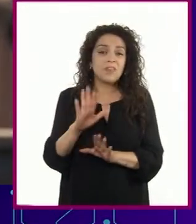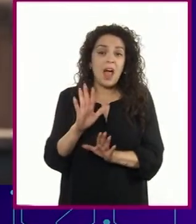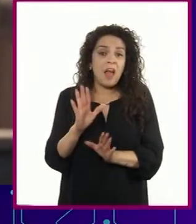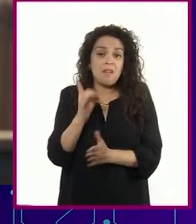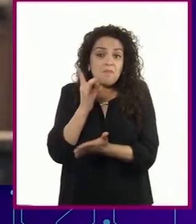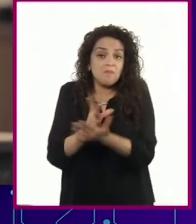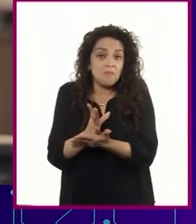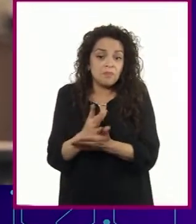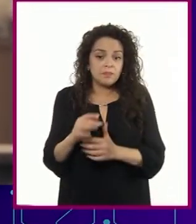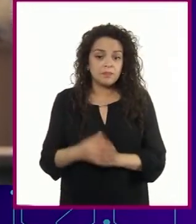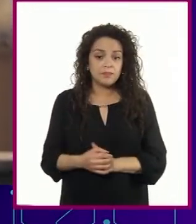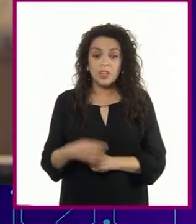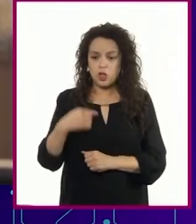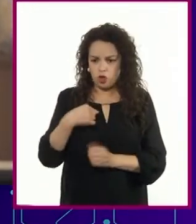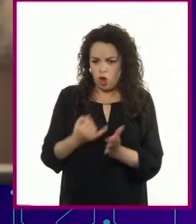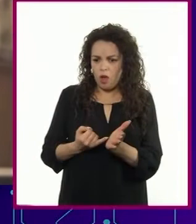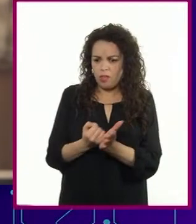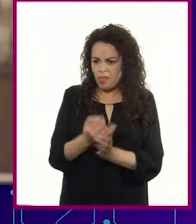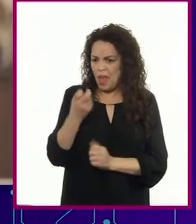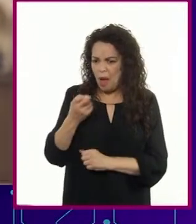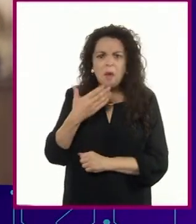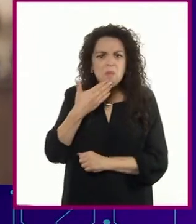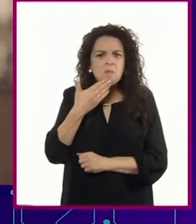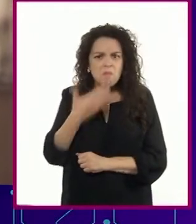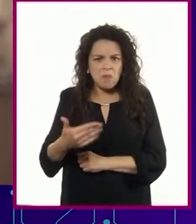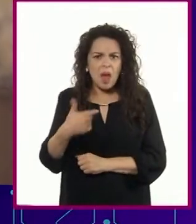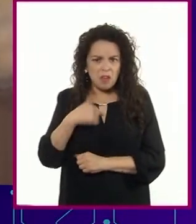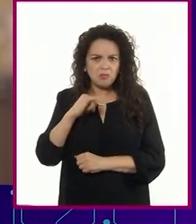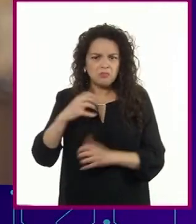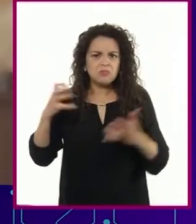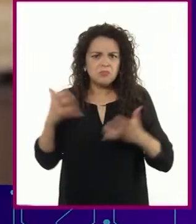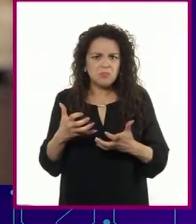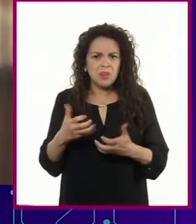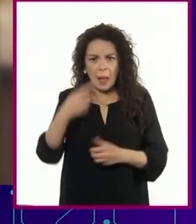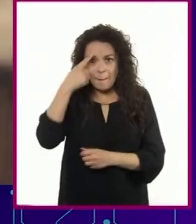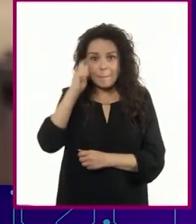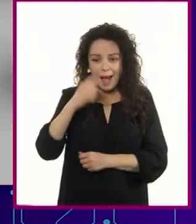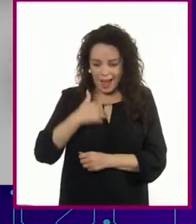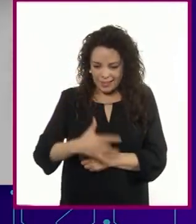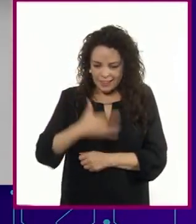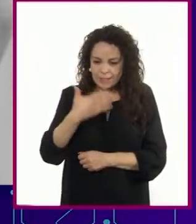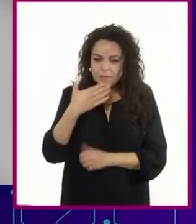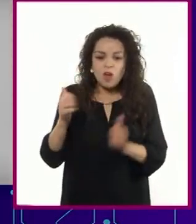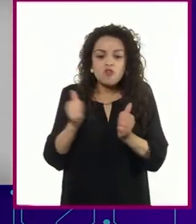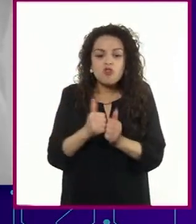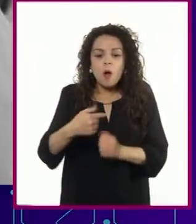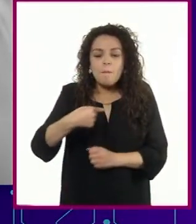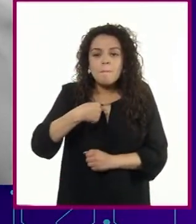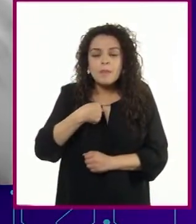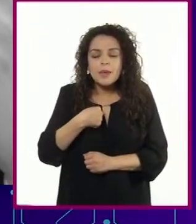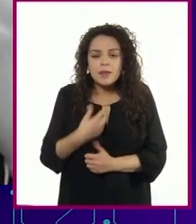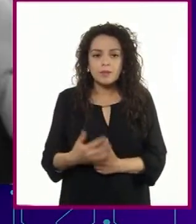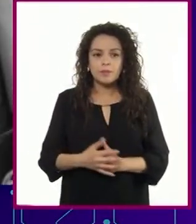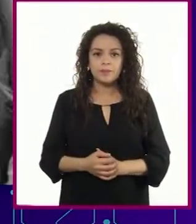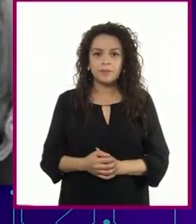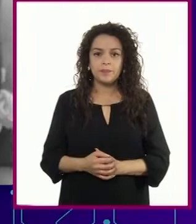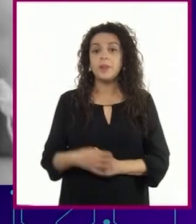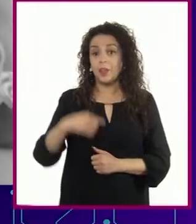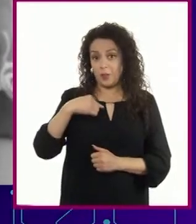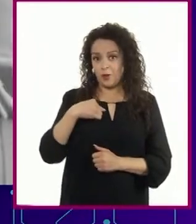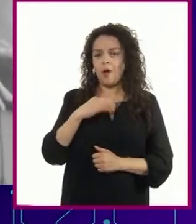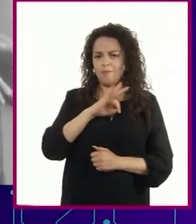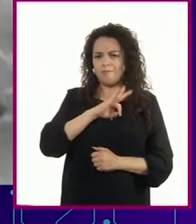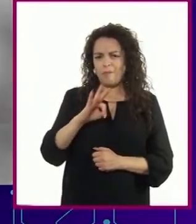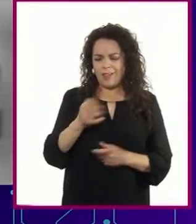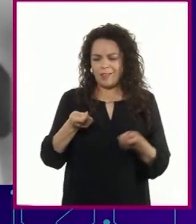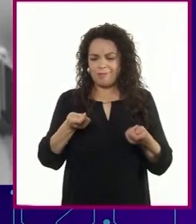Decidí que era algo bueno, decidí que estaba bien hacerlo e intentar esas cosas para sentirme bien conmigo misma y según yo iba a poder controlarlo